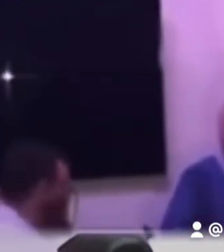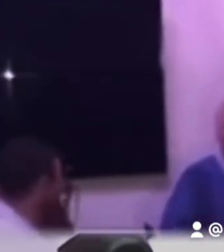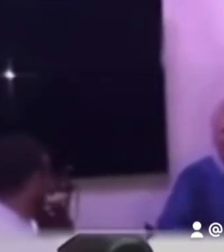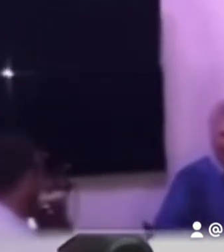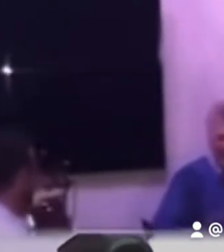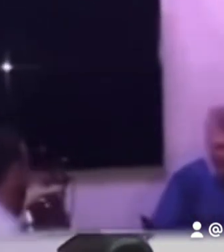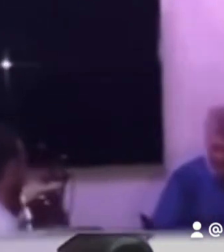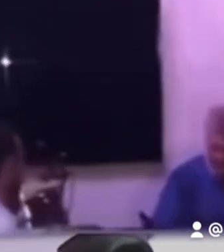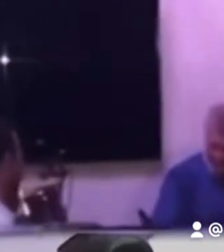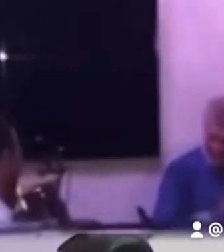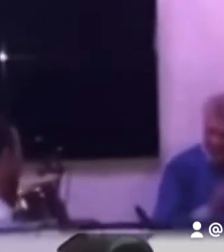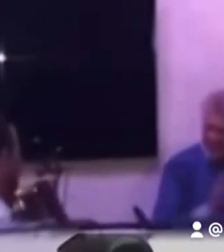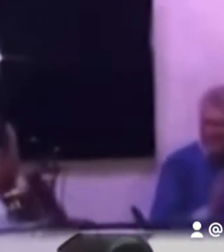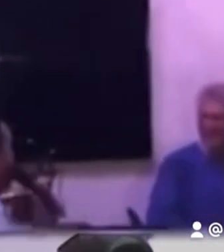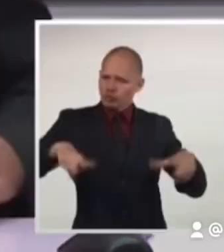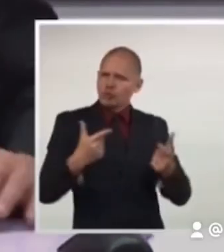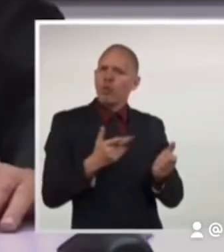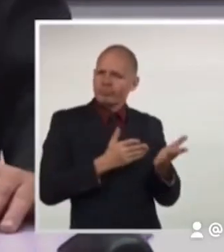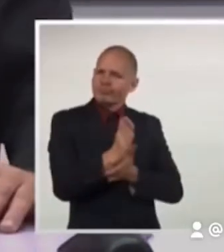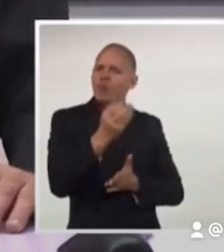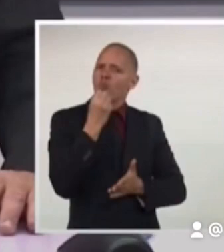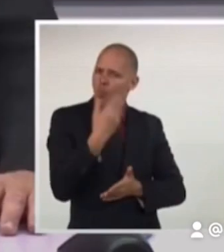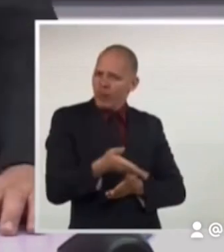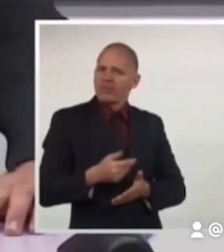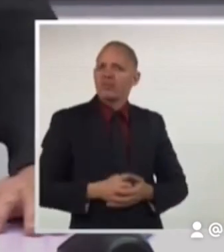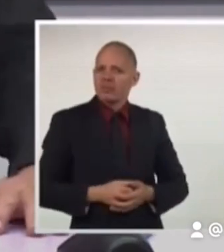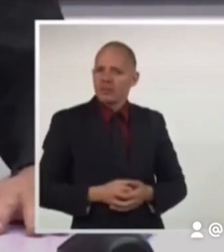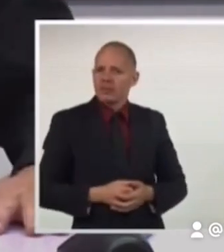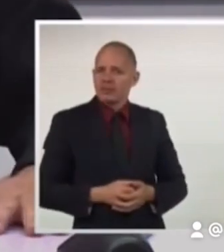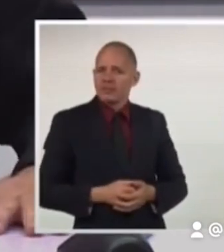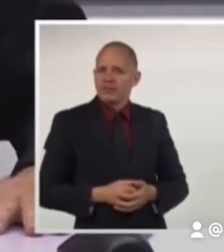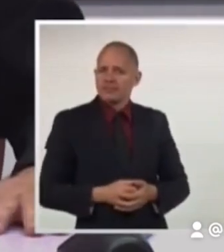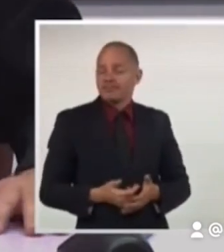acciones, resuelvo el problema complejo y llego a la innovación y supero el problema.